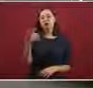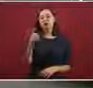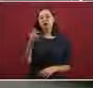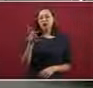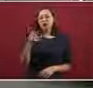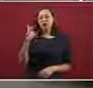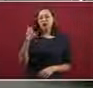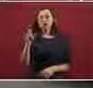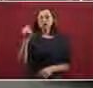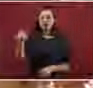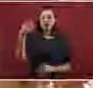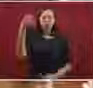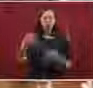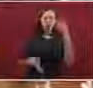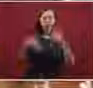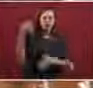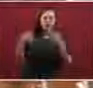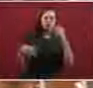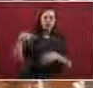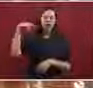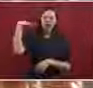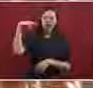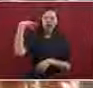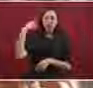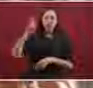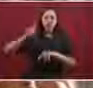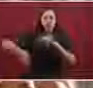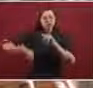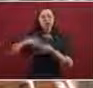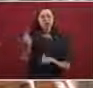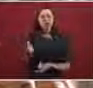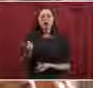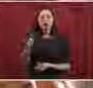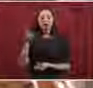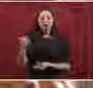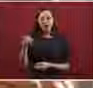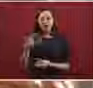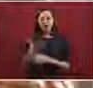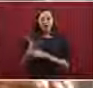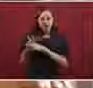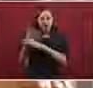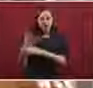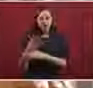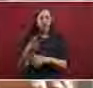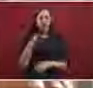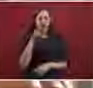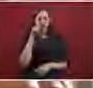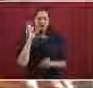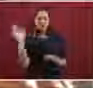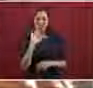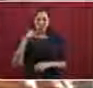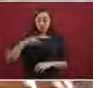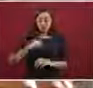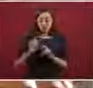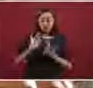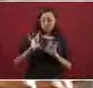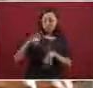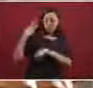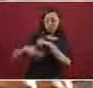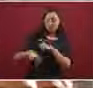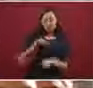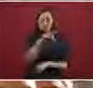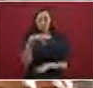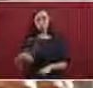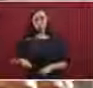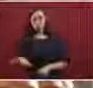como fiscal de Veracruz. Él responsabilizó a usted y al gobierno de Cuitláhuac García de lo que le pudiera pasar. Queremos preguntarle,